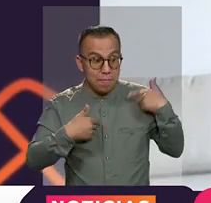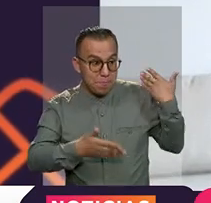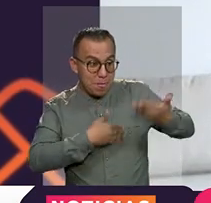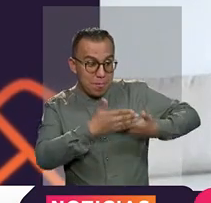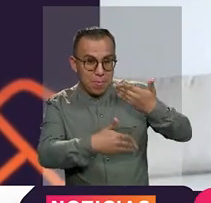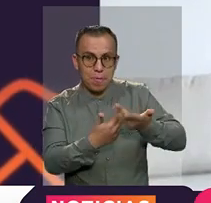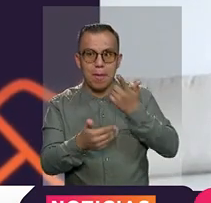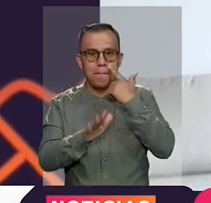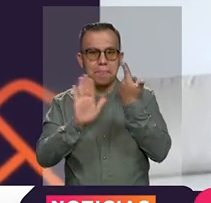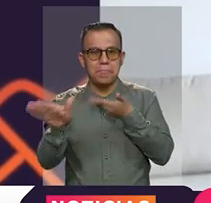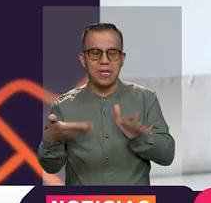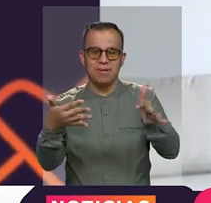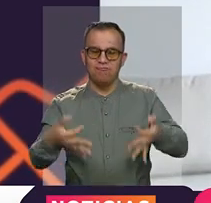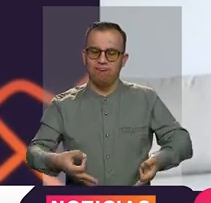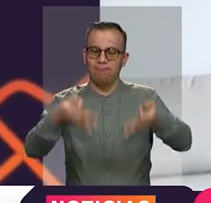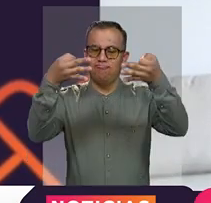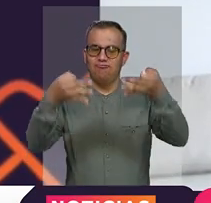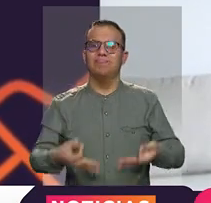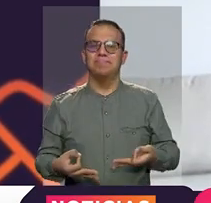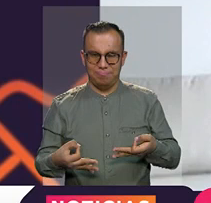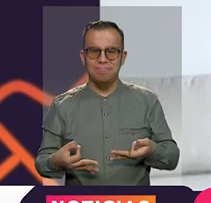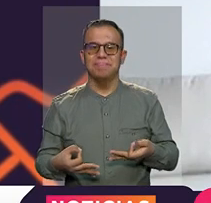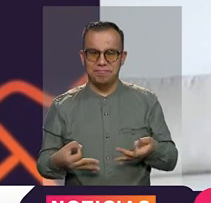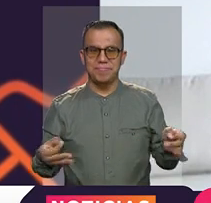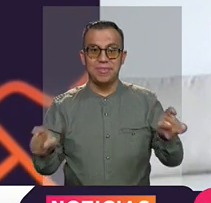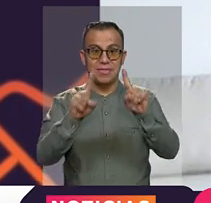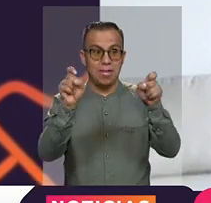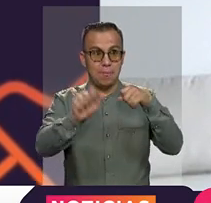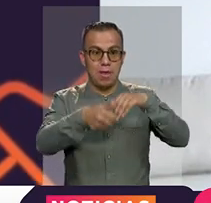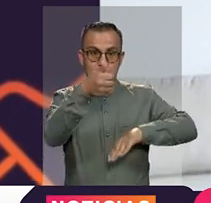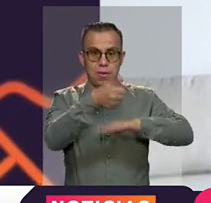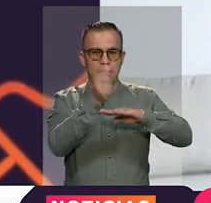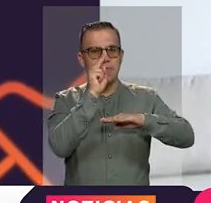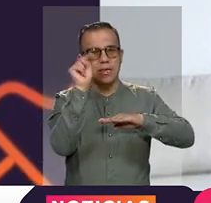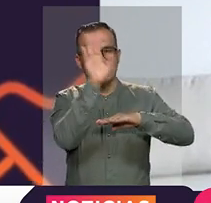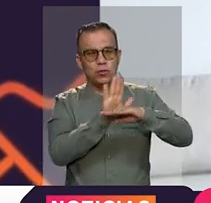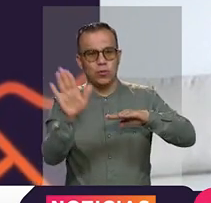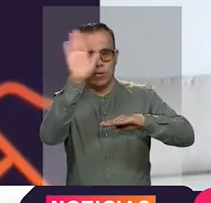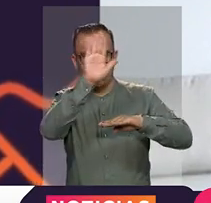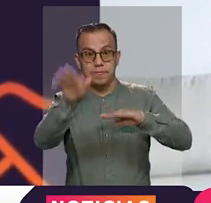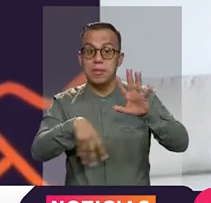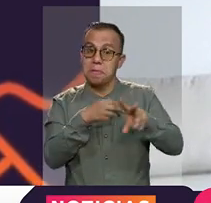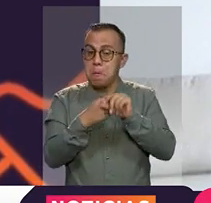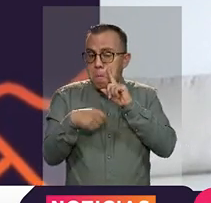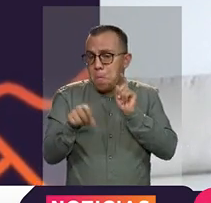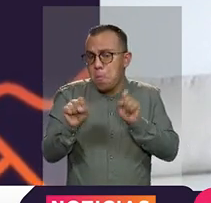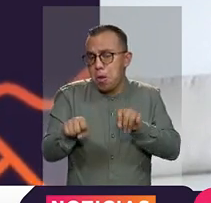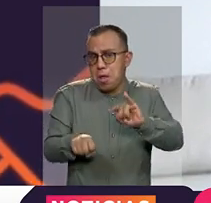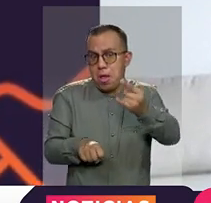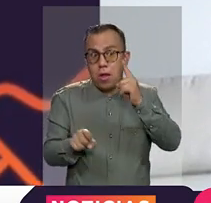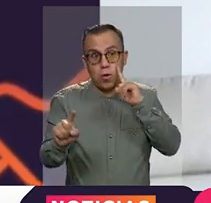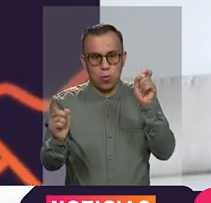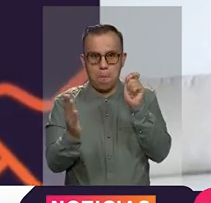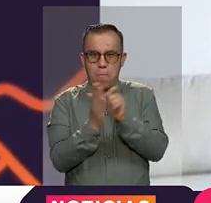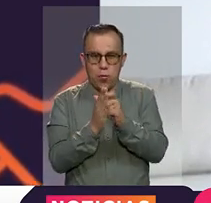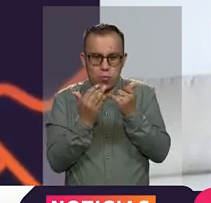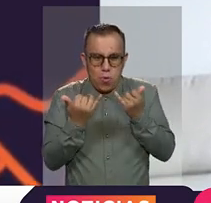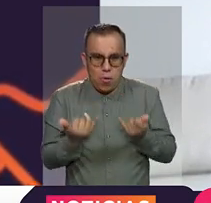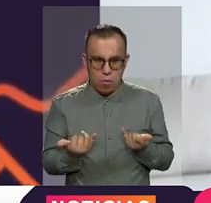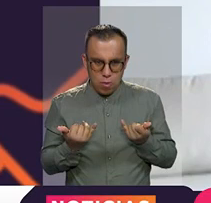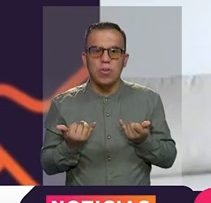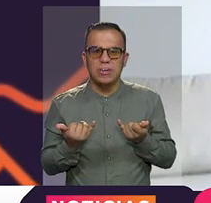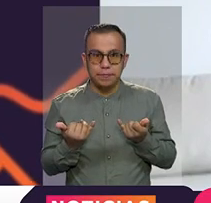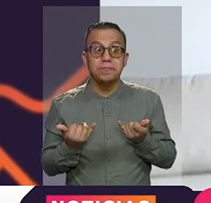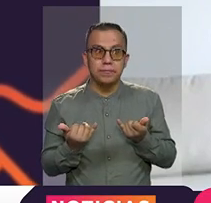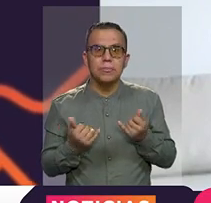de vacunación digna de toda consideración por parte de las autoridades nacionales. Puede ser que hayamos llegado a un punto en este plan en